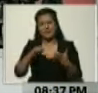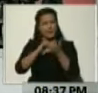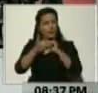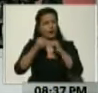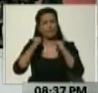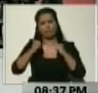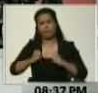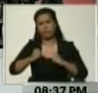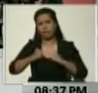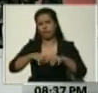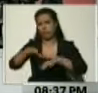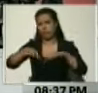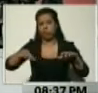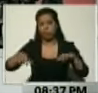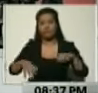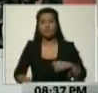pasando